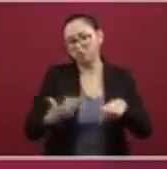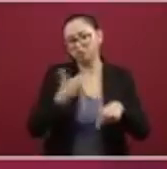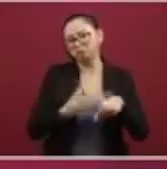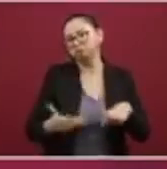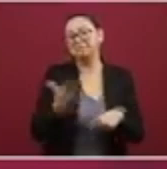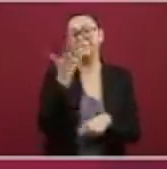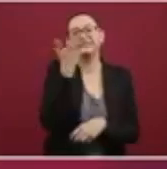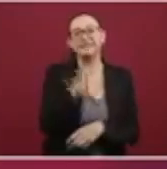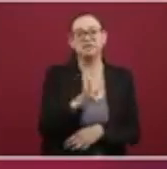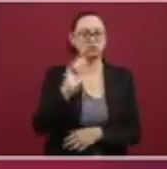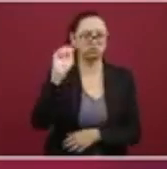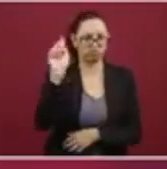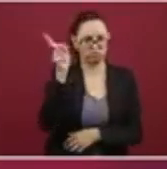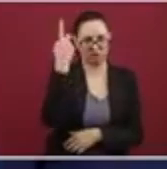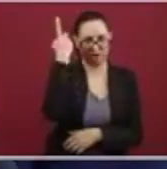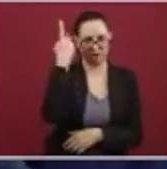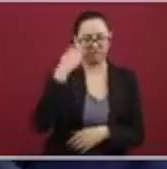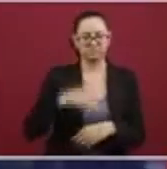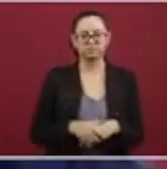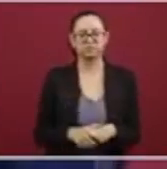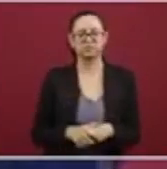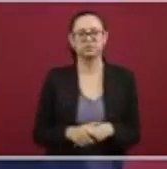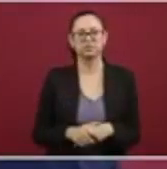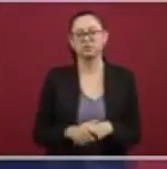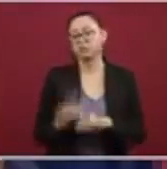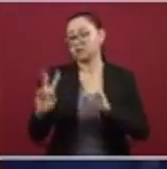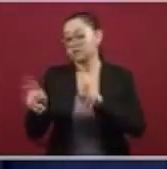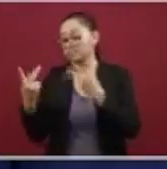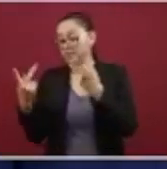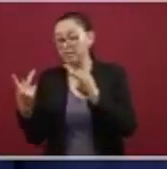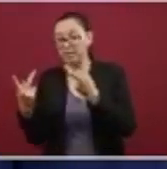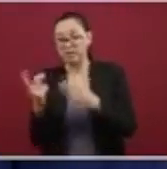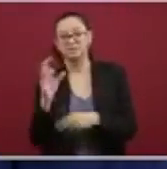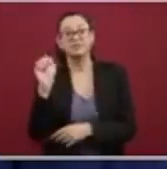$10 y se vende en $60.